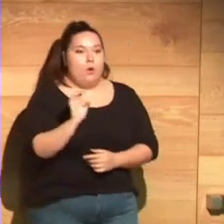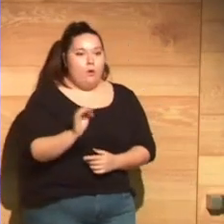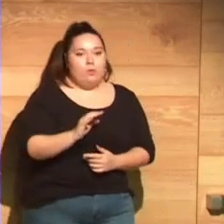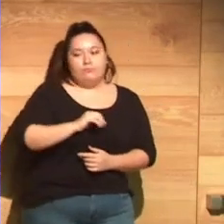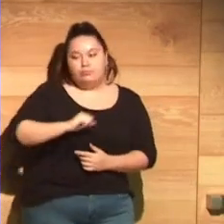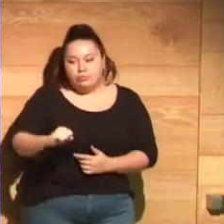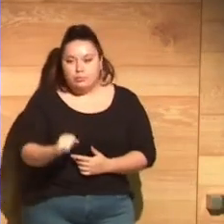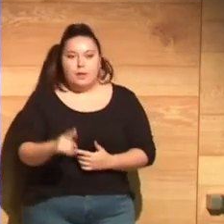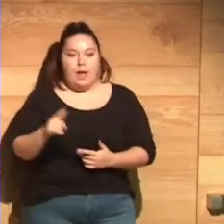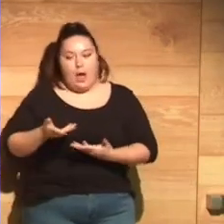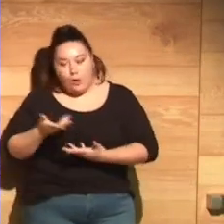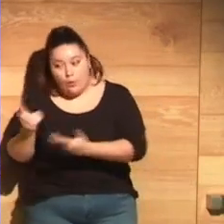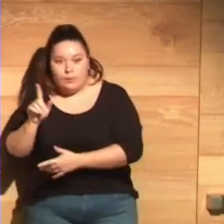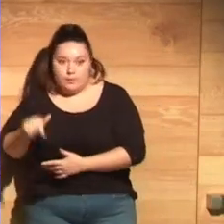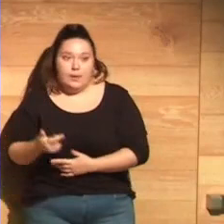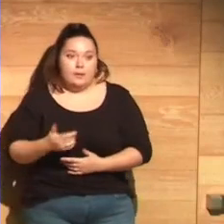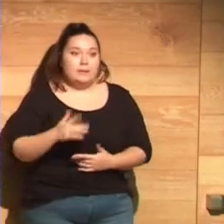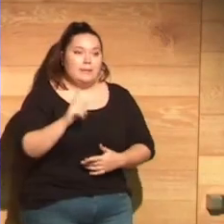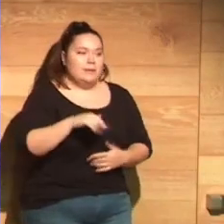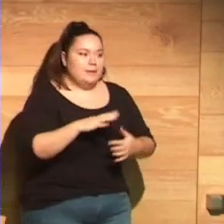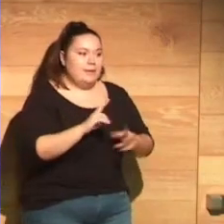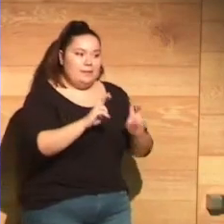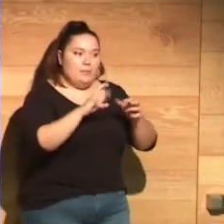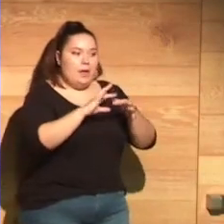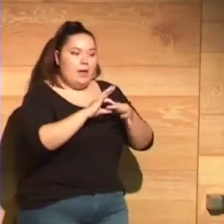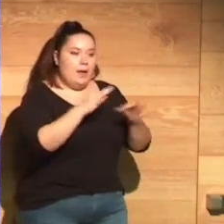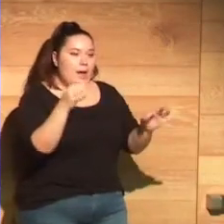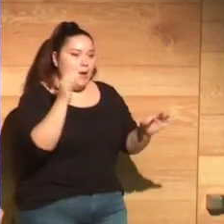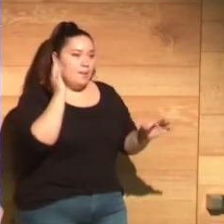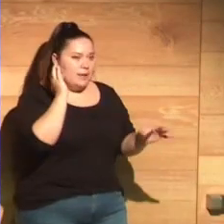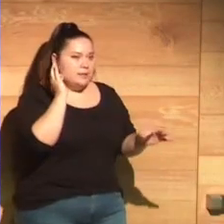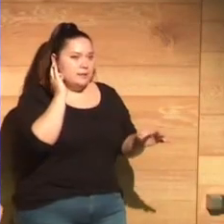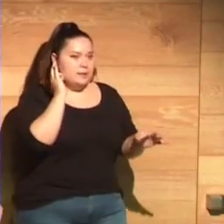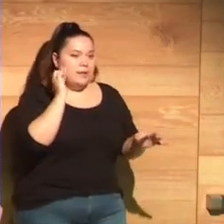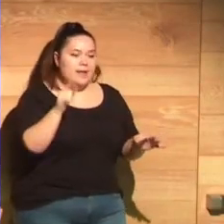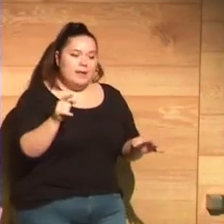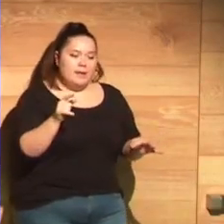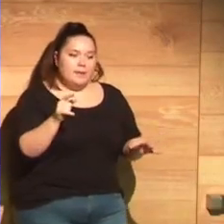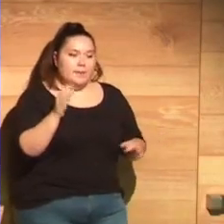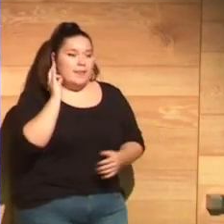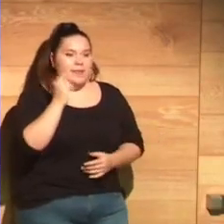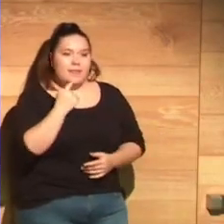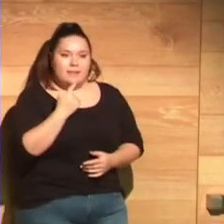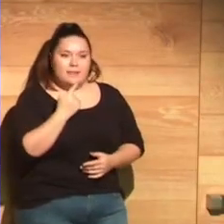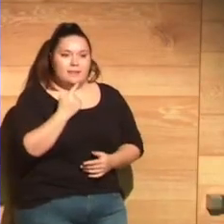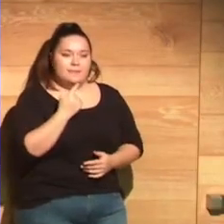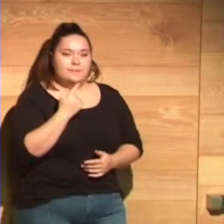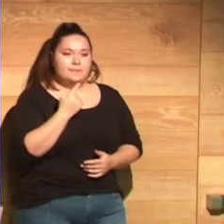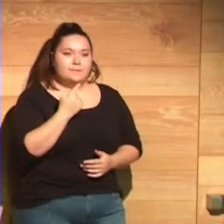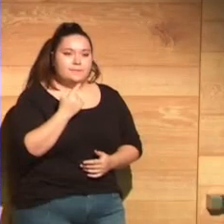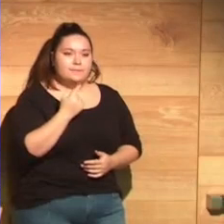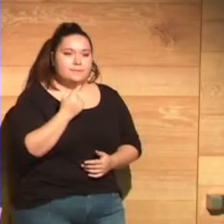han fastidiado, le han ayudado, tal, y muchas veces no con las amigas. Y ella creo que habla de...